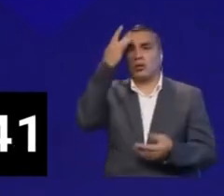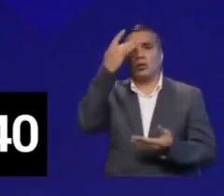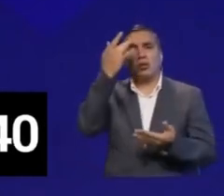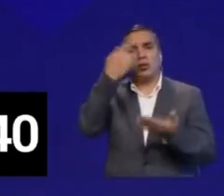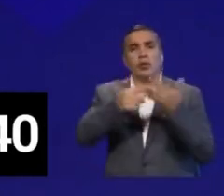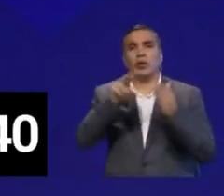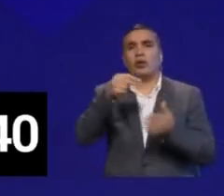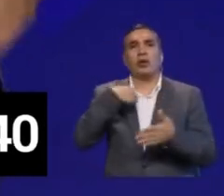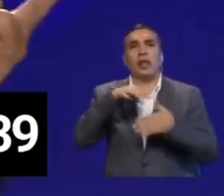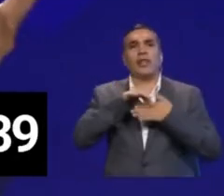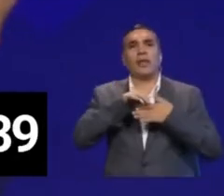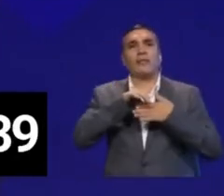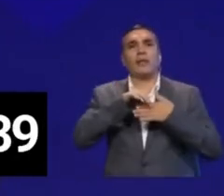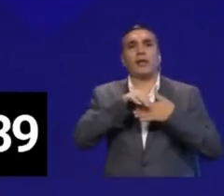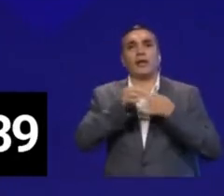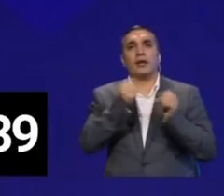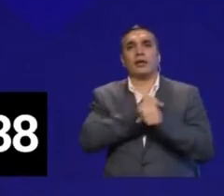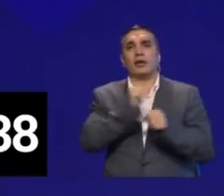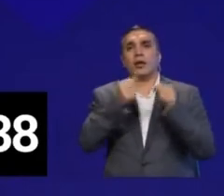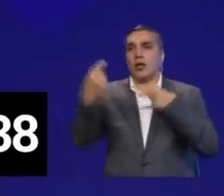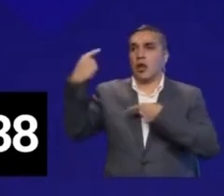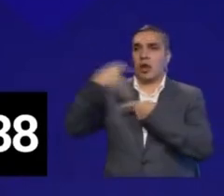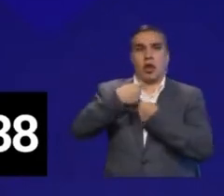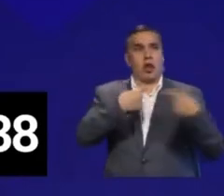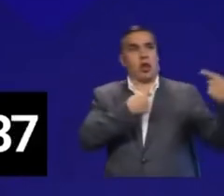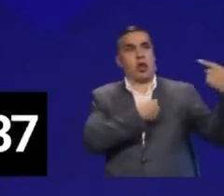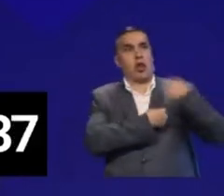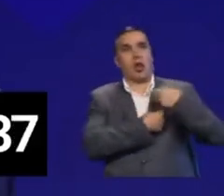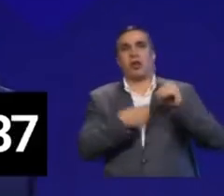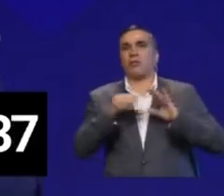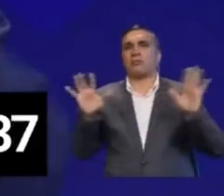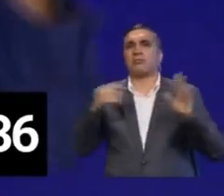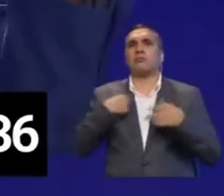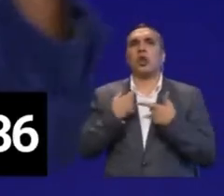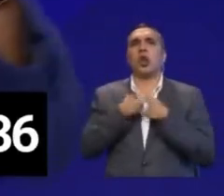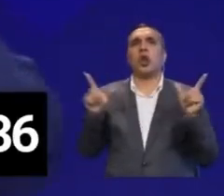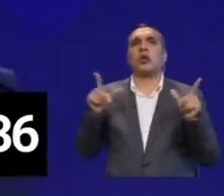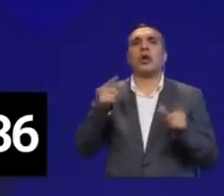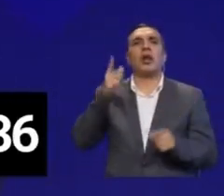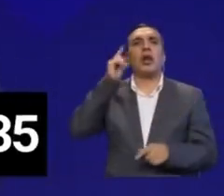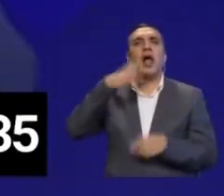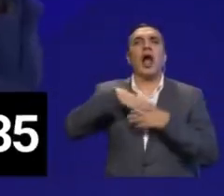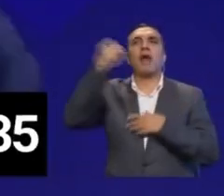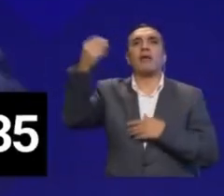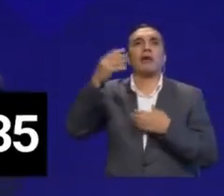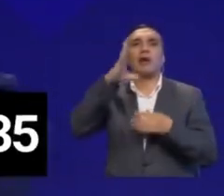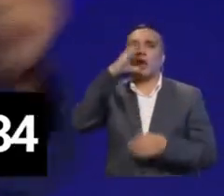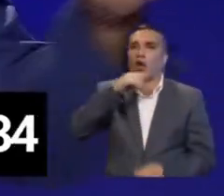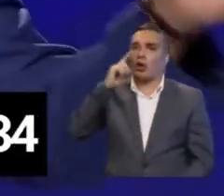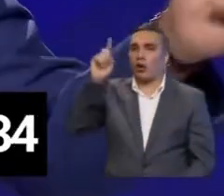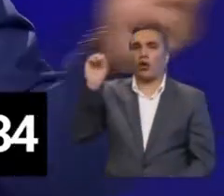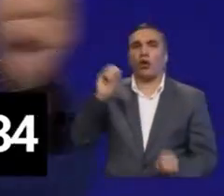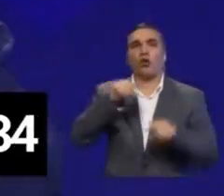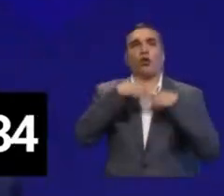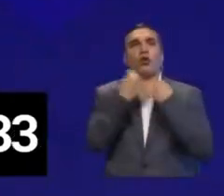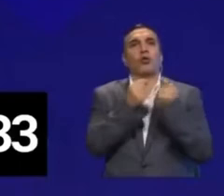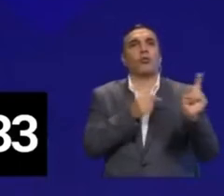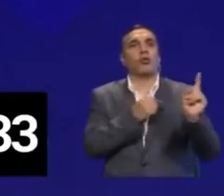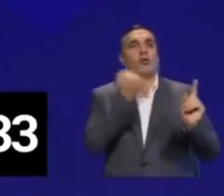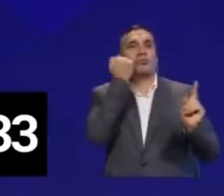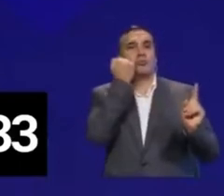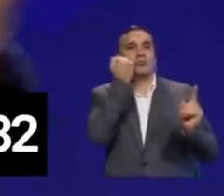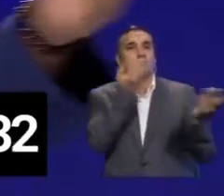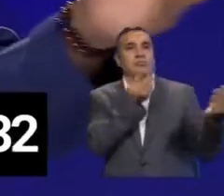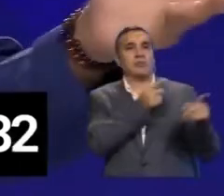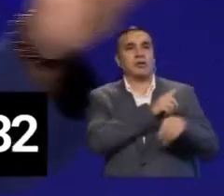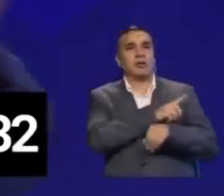dependencia para hacer cosas, la dependencia de líderes de afuera del señor Correa o de grupos, ¿sí?, que